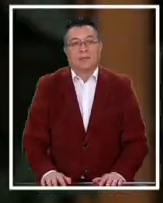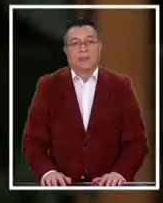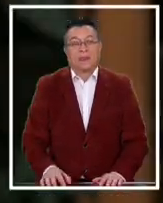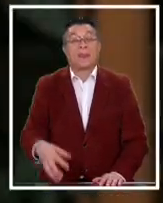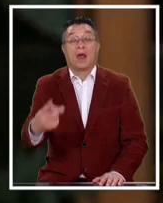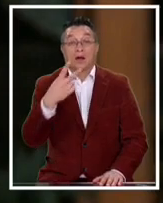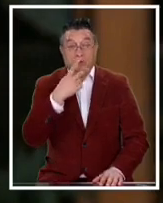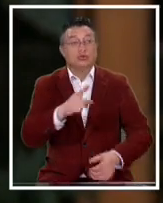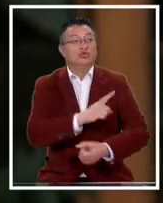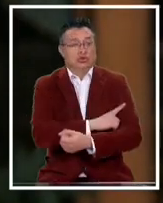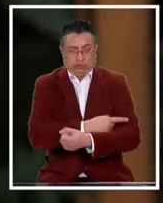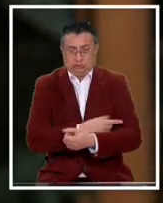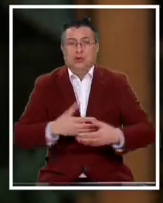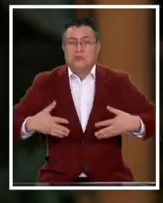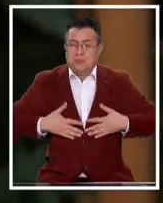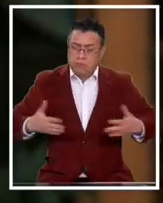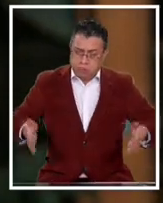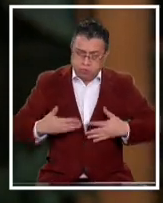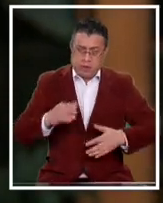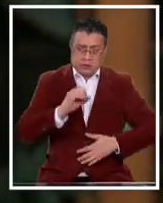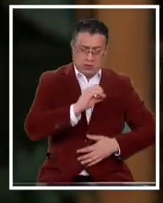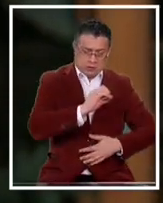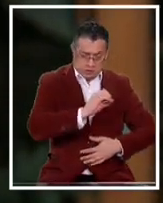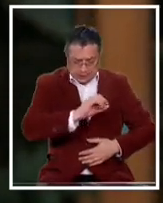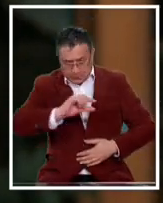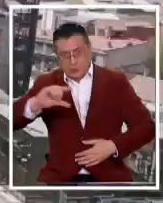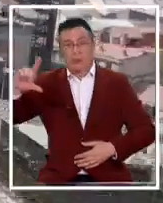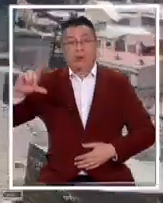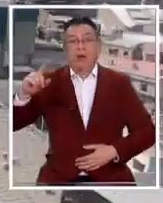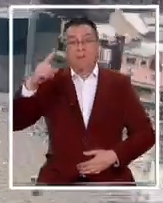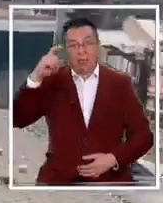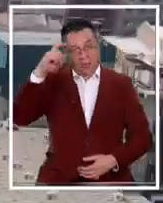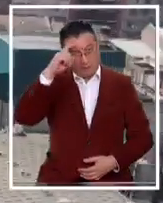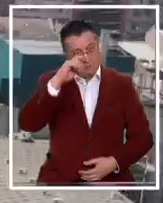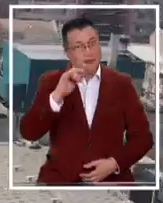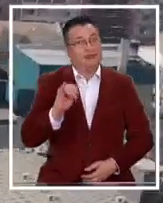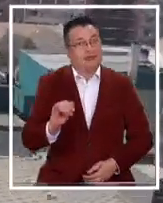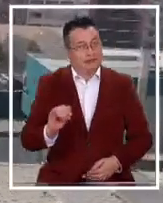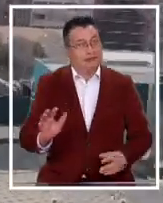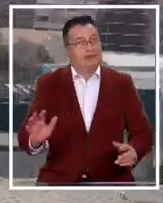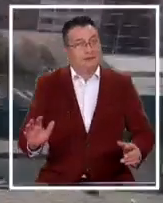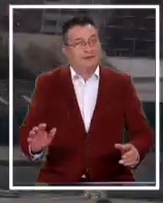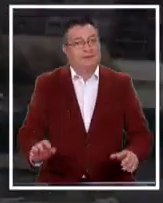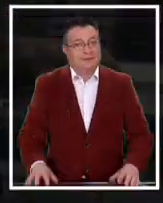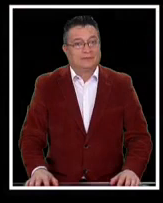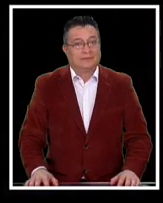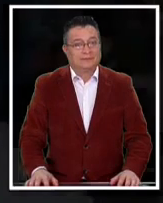Tenemos harta energía y harto ánimo de partir de nuevo, pero ha sido difícil.